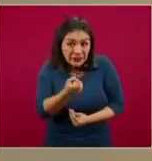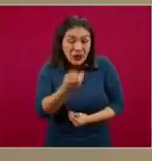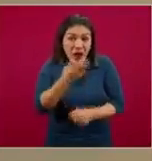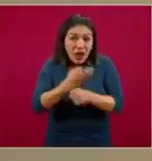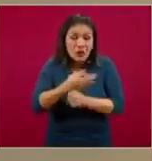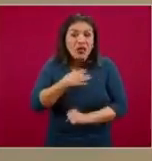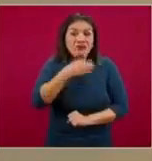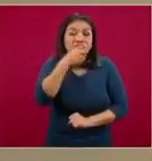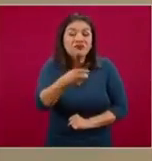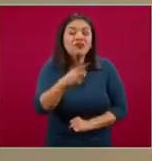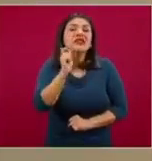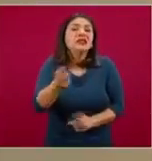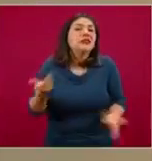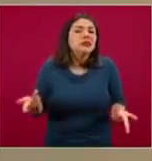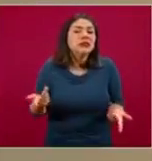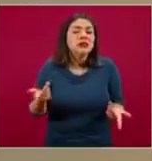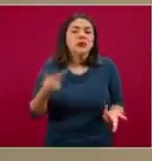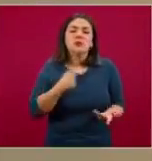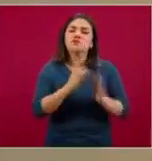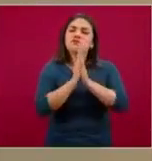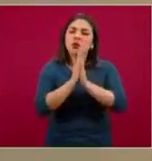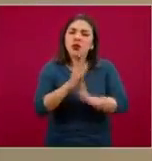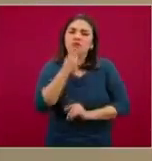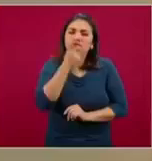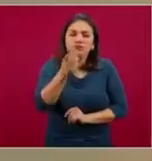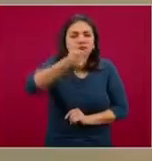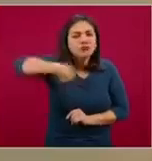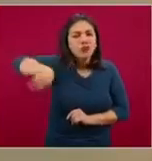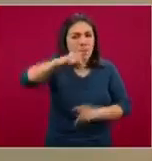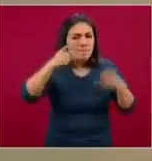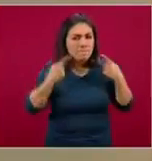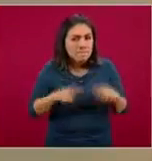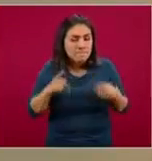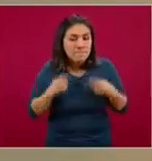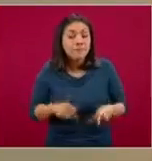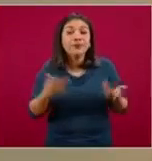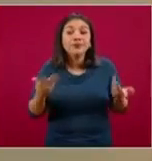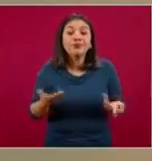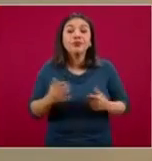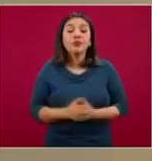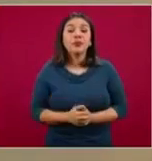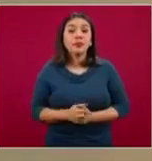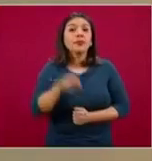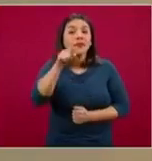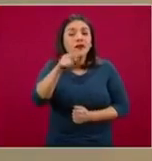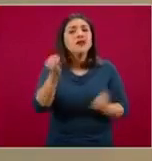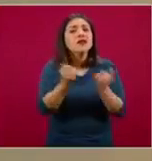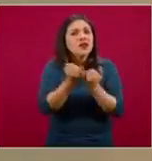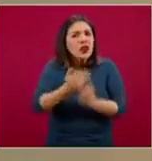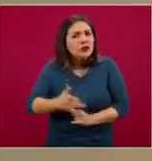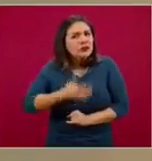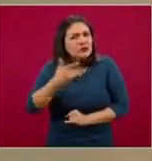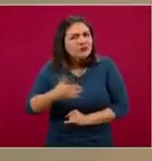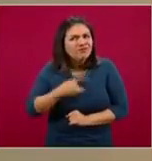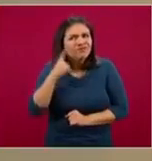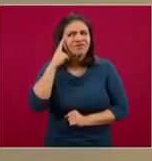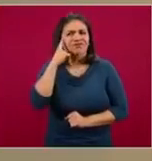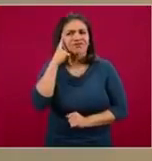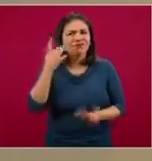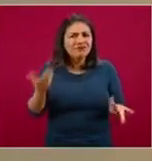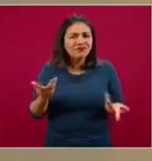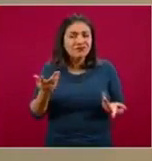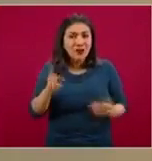queremos decir y pedirle a la ciudadanía es que tenga en cuenta que